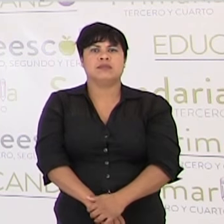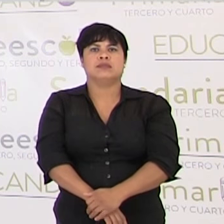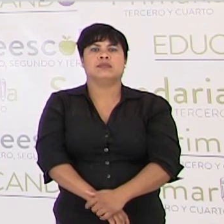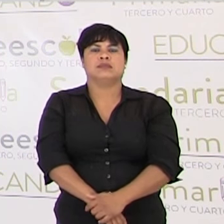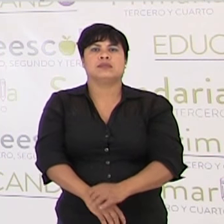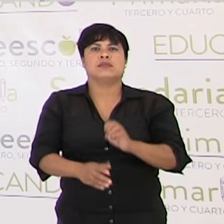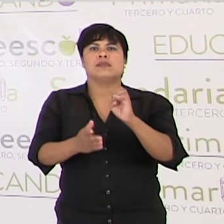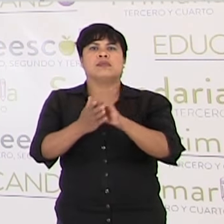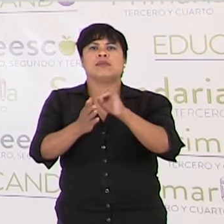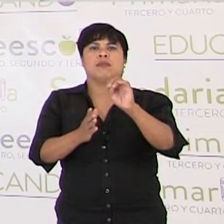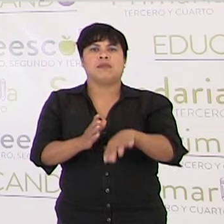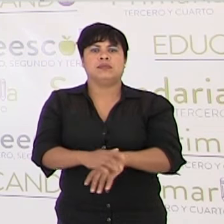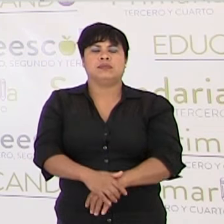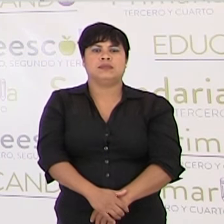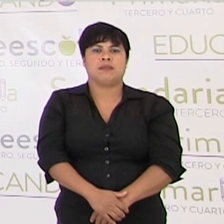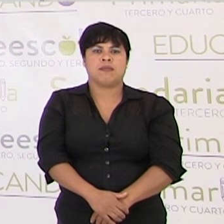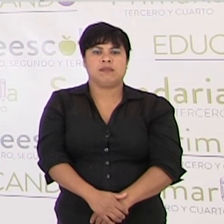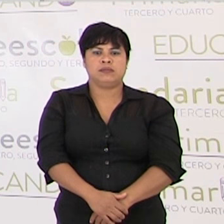Por ejemplo,